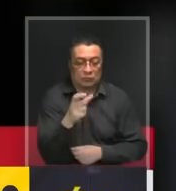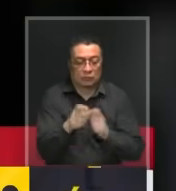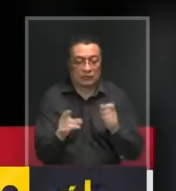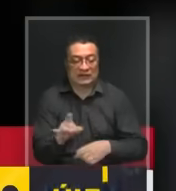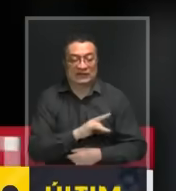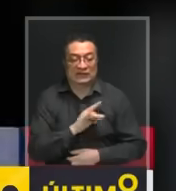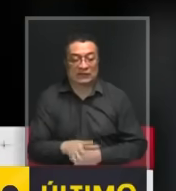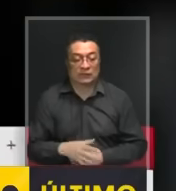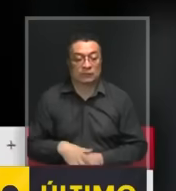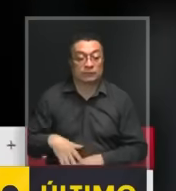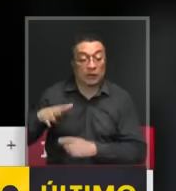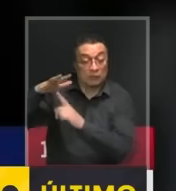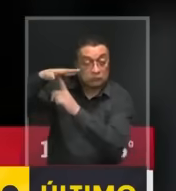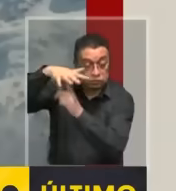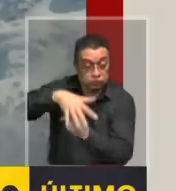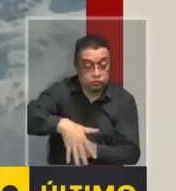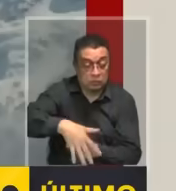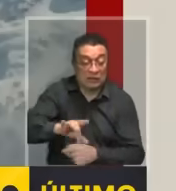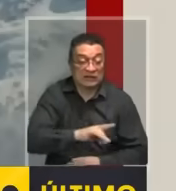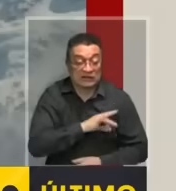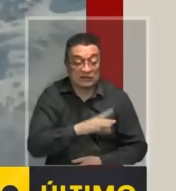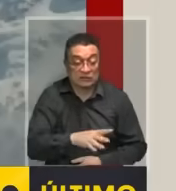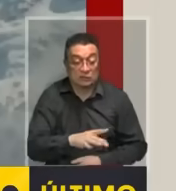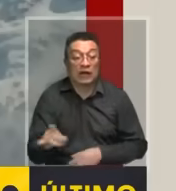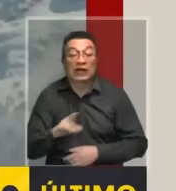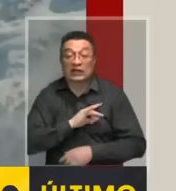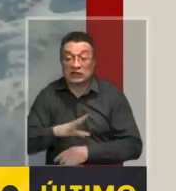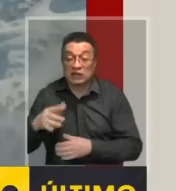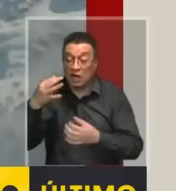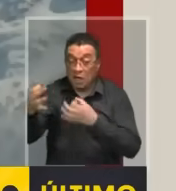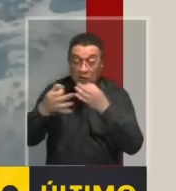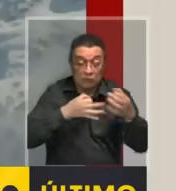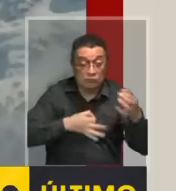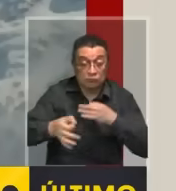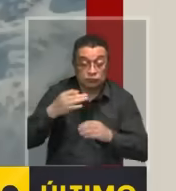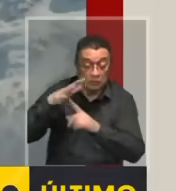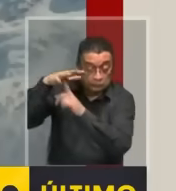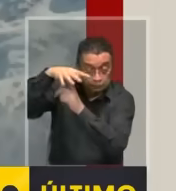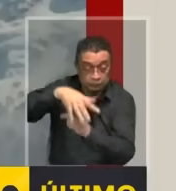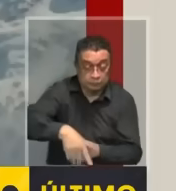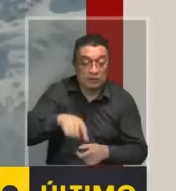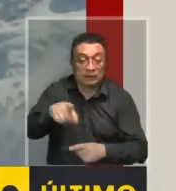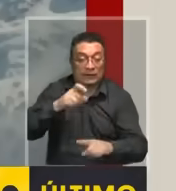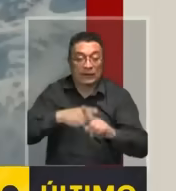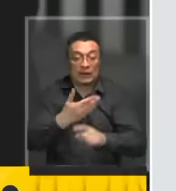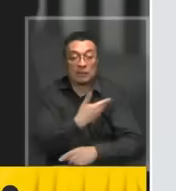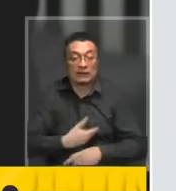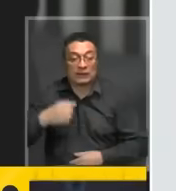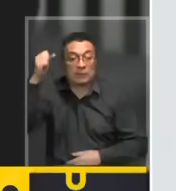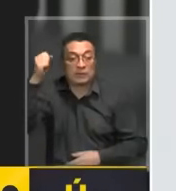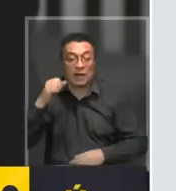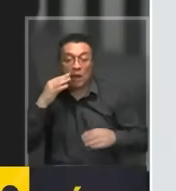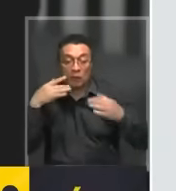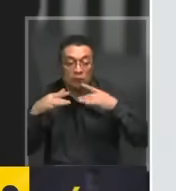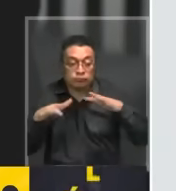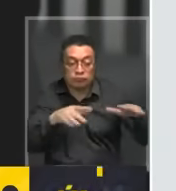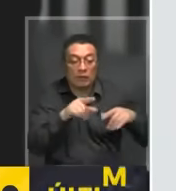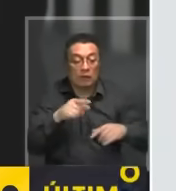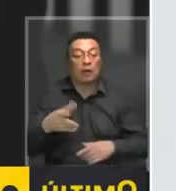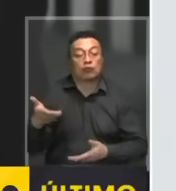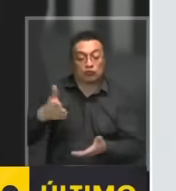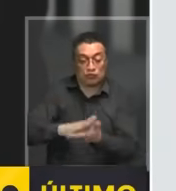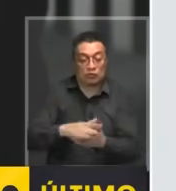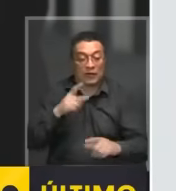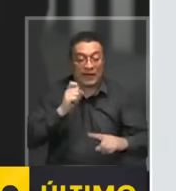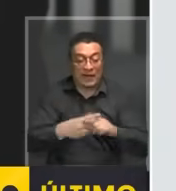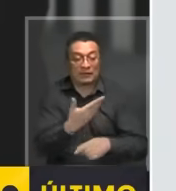un helicóptero en Chile. Medios chilenos están reportando la caída del helicóptero en el que iba el expresidente. Ha perdido la vida el